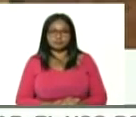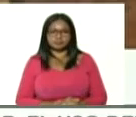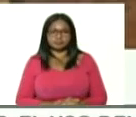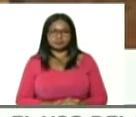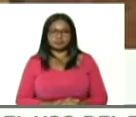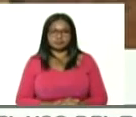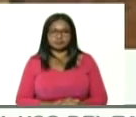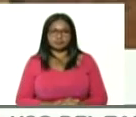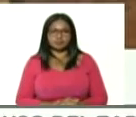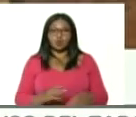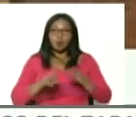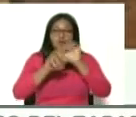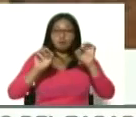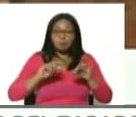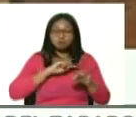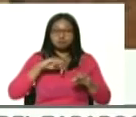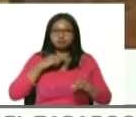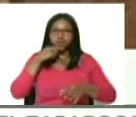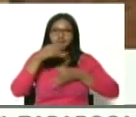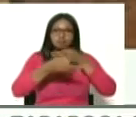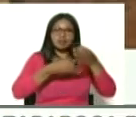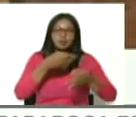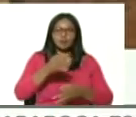Igualmente podemos decir que tenemos